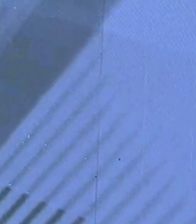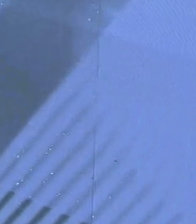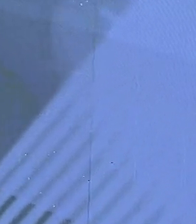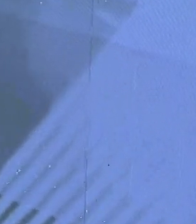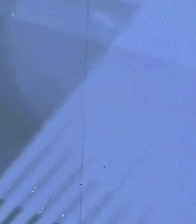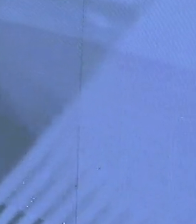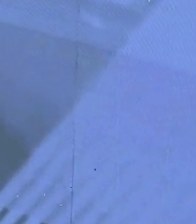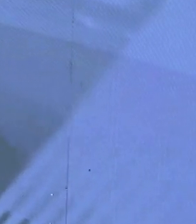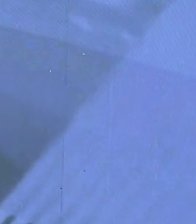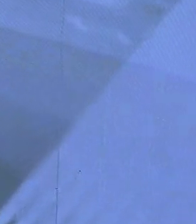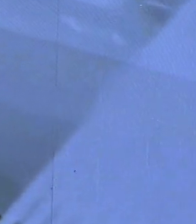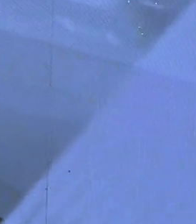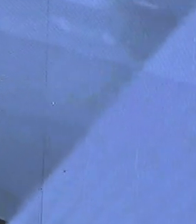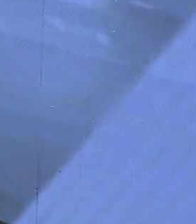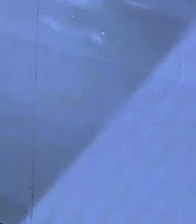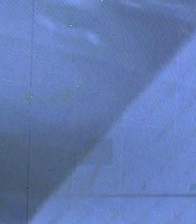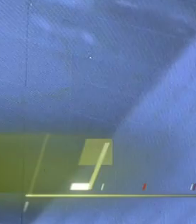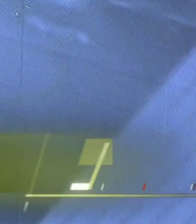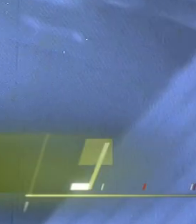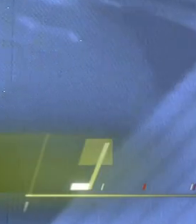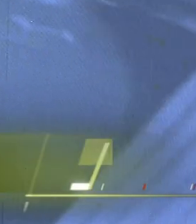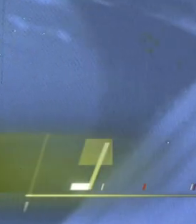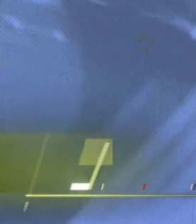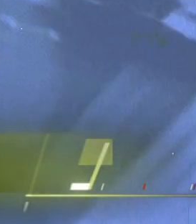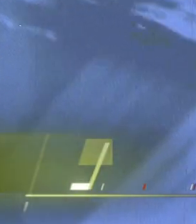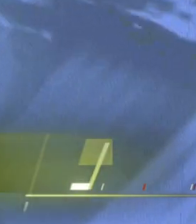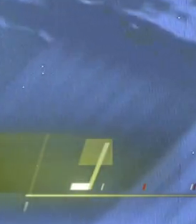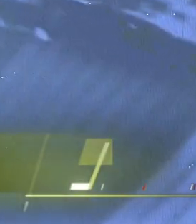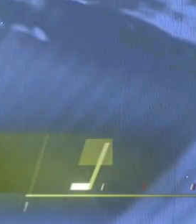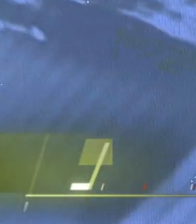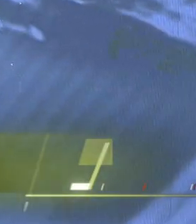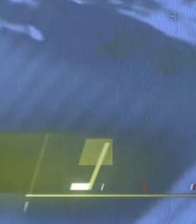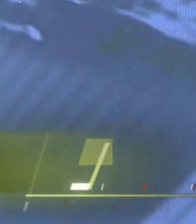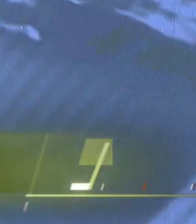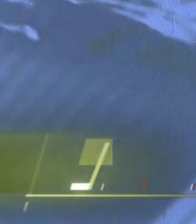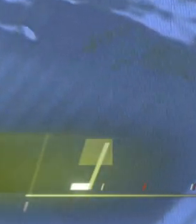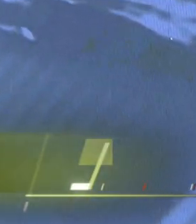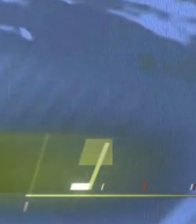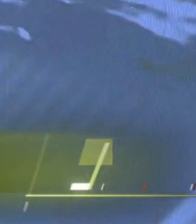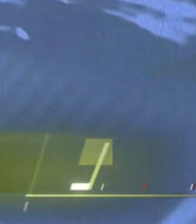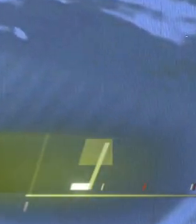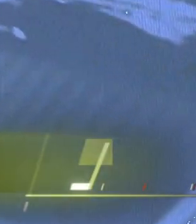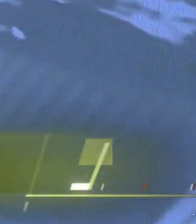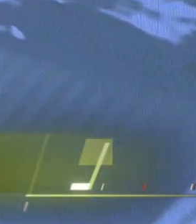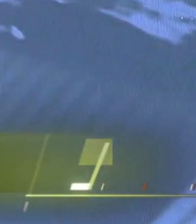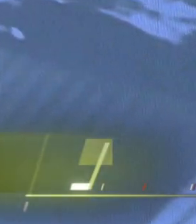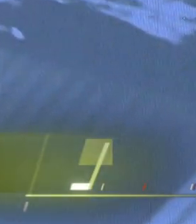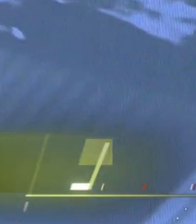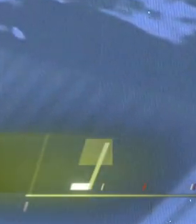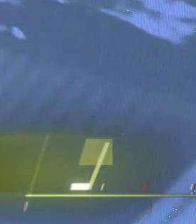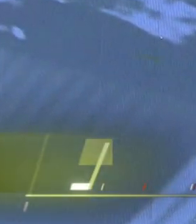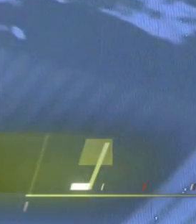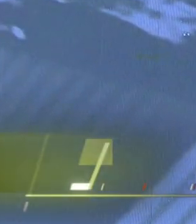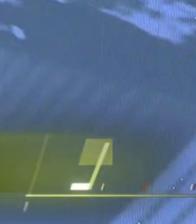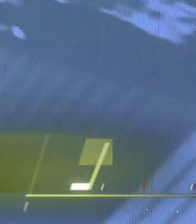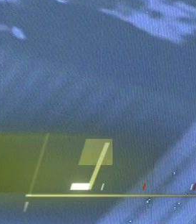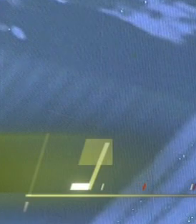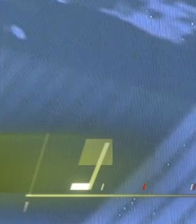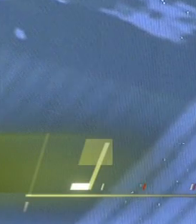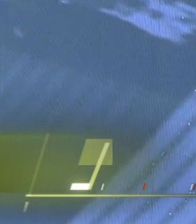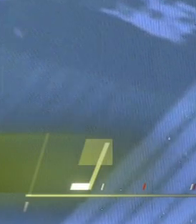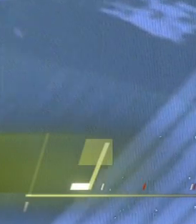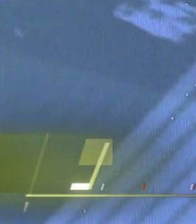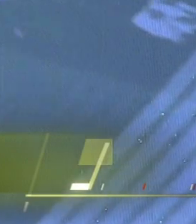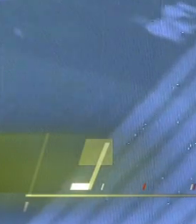Bienvenidos a noticias globovisión salud 30 minutos Dedicado para el bienestar de toda la familia Les saluda como siempre a Daniela J salas en nombre de todo el equipo